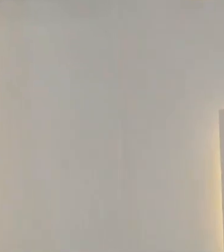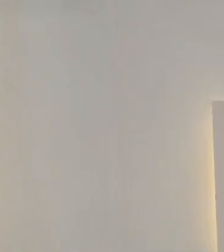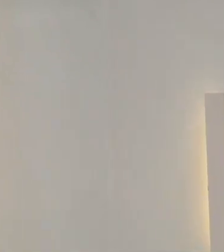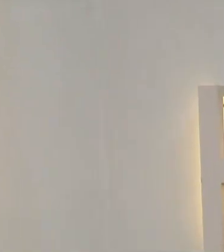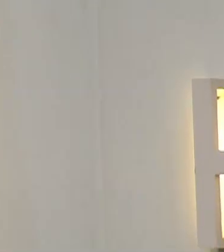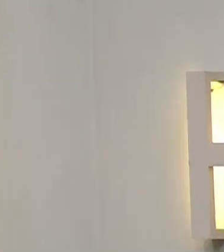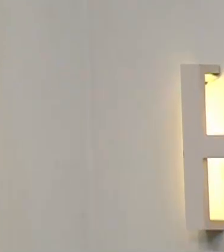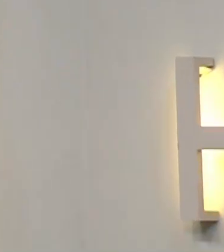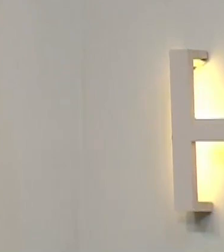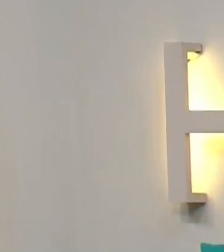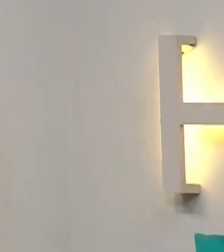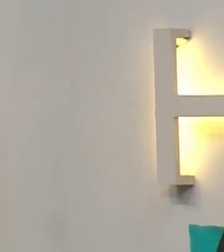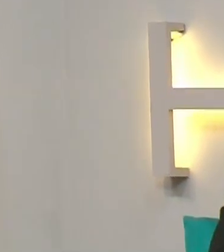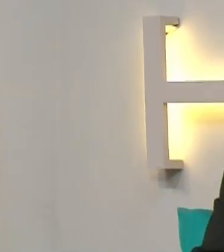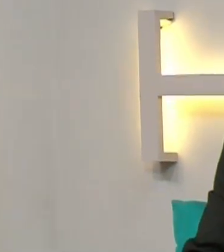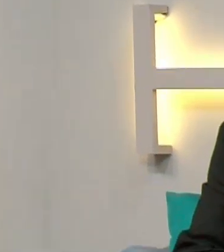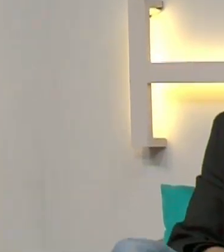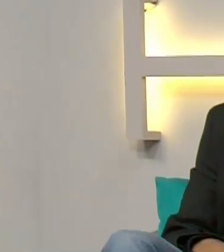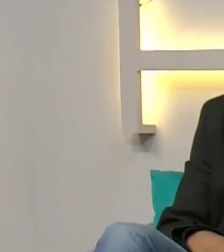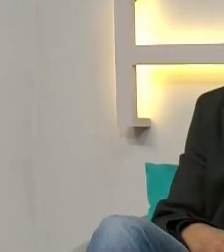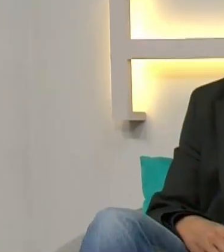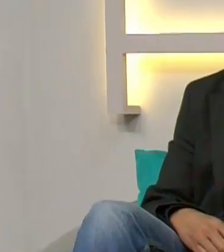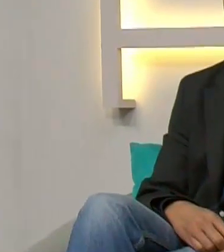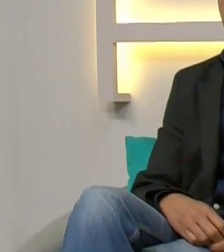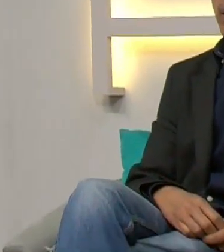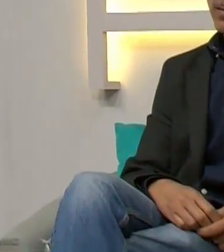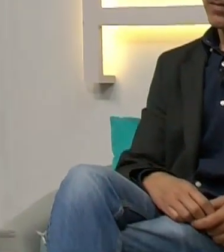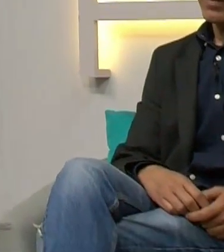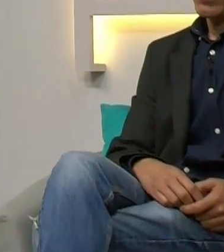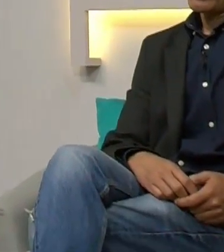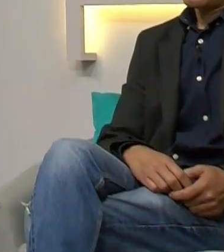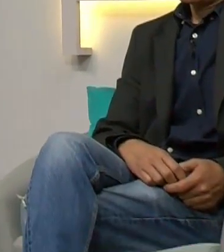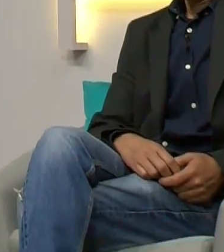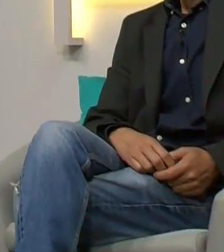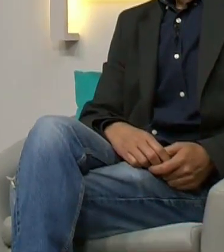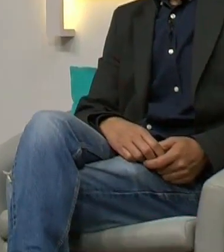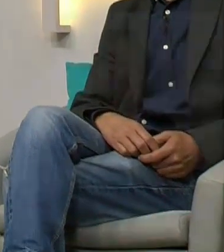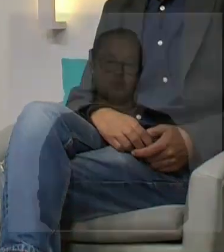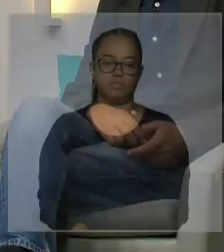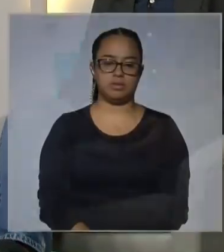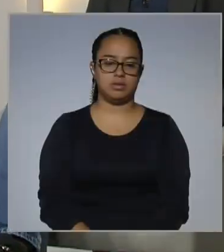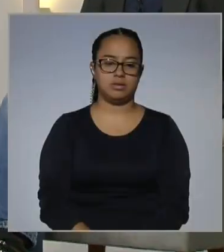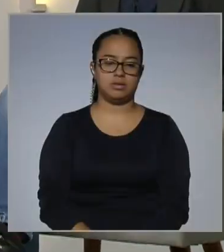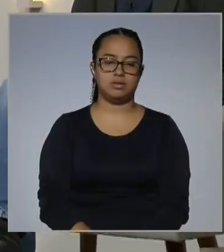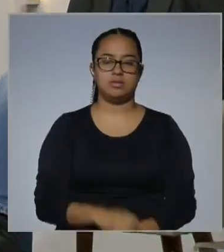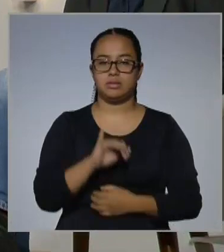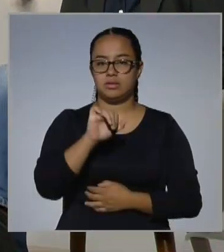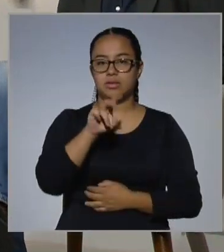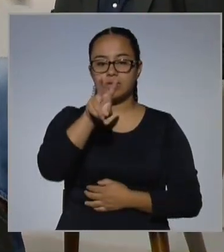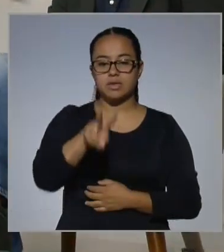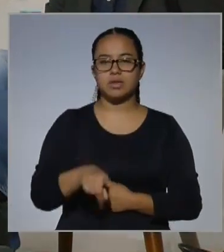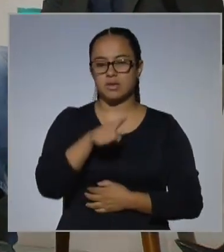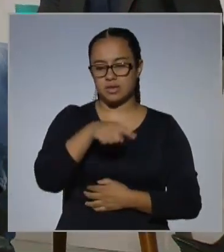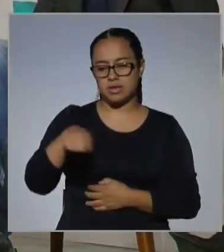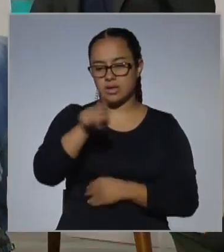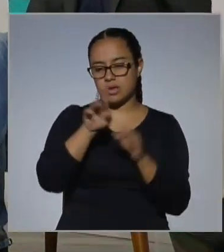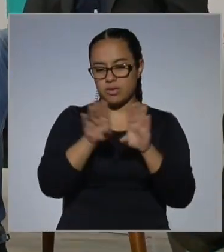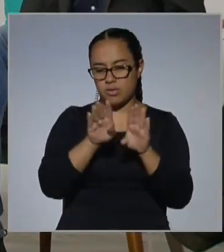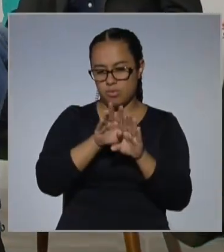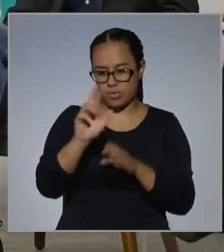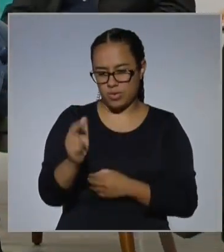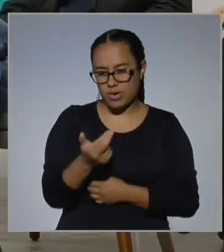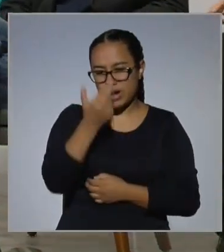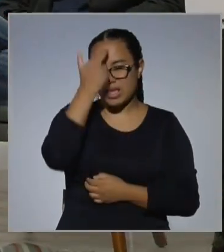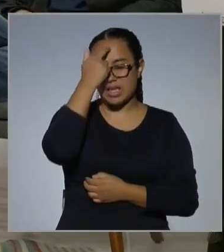Efectivamente, como bien nos explicaba Noemí Cruz, la forma en que recordamos a nuestros difuntos cambia